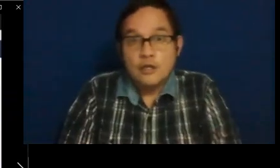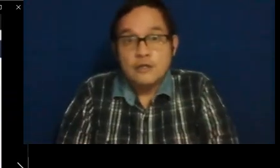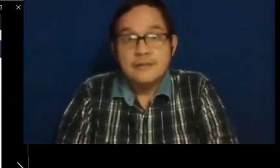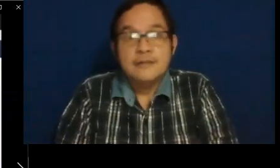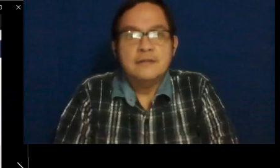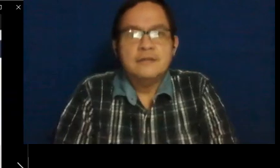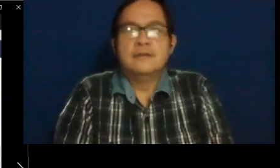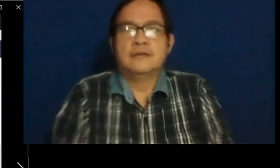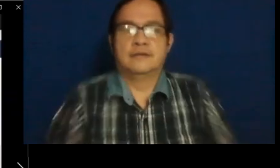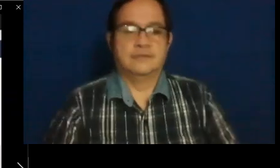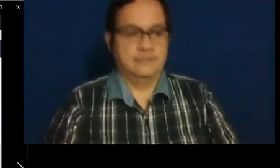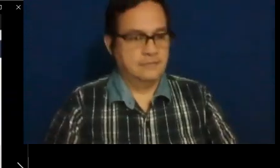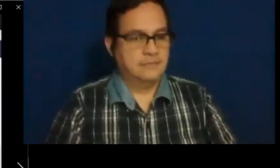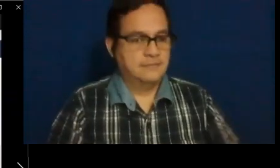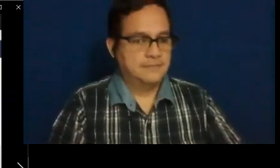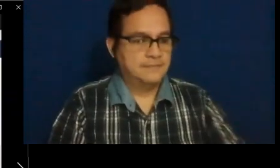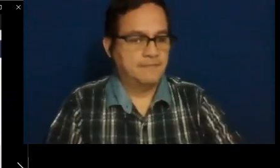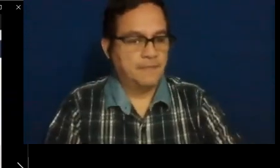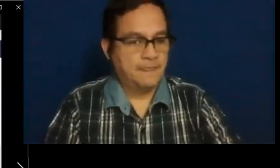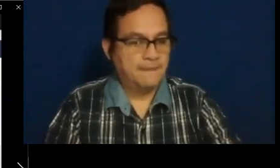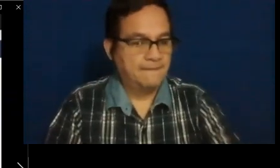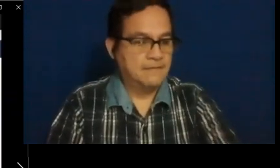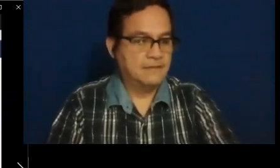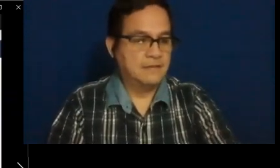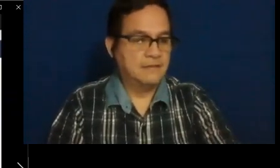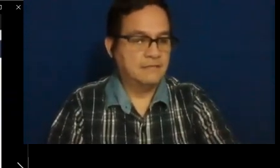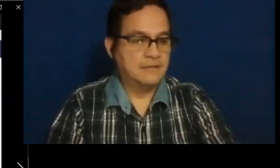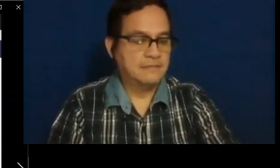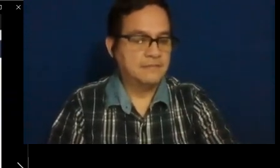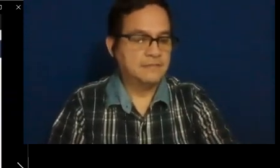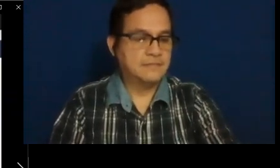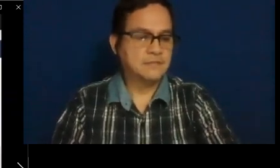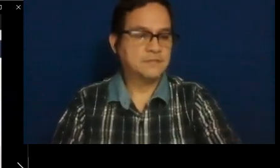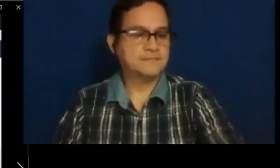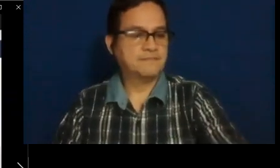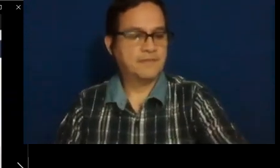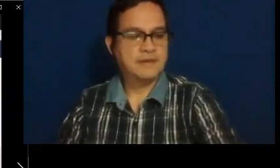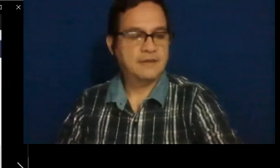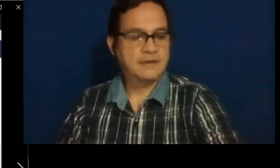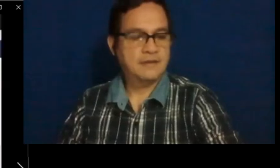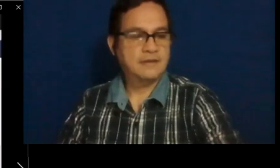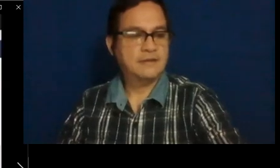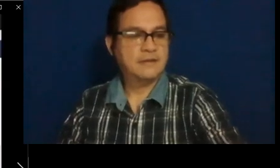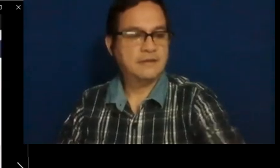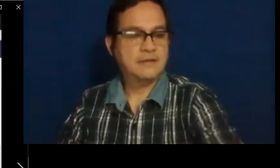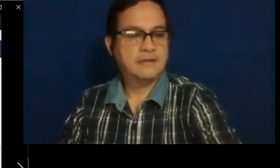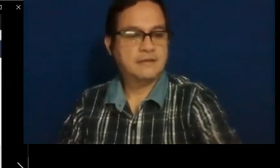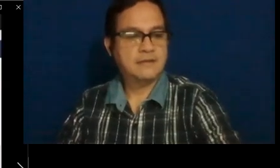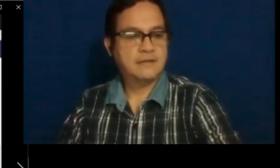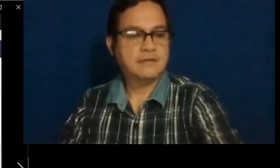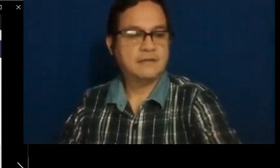Por aquí estoy mirando el chat. Ok. No, señor. Perfecto. Ok, muchachos.